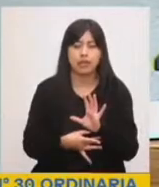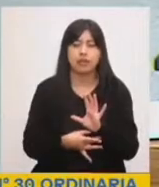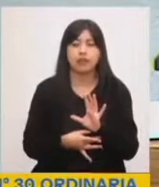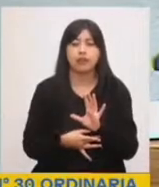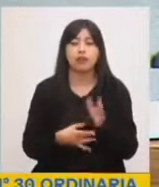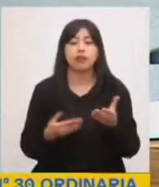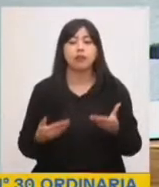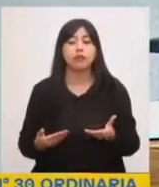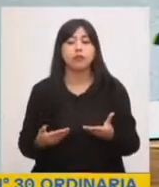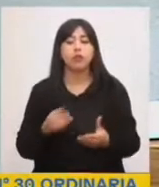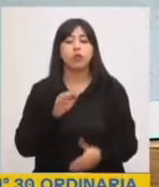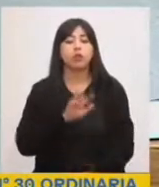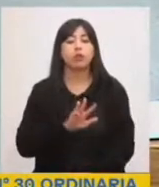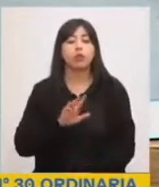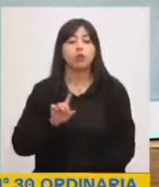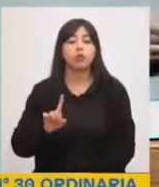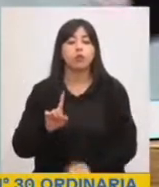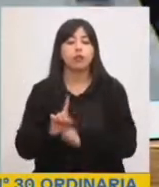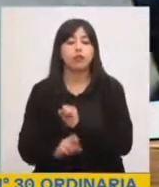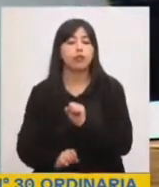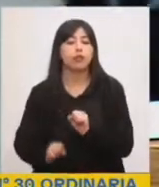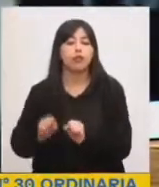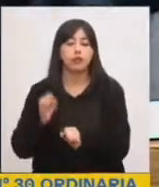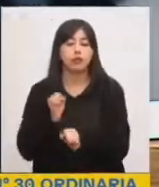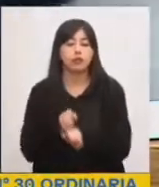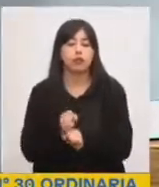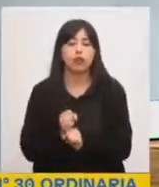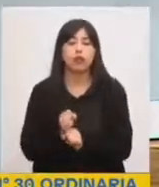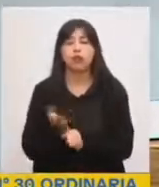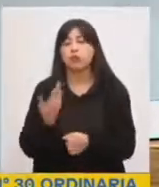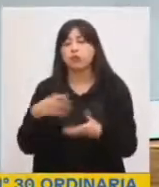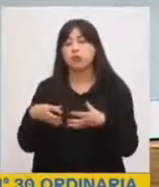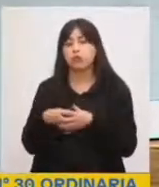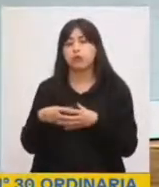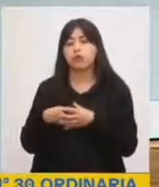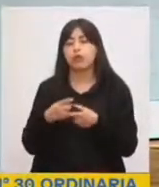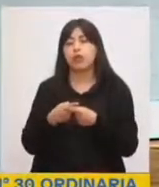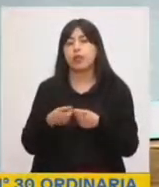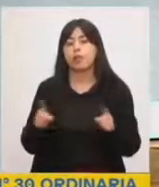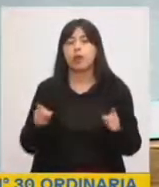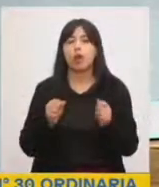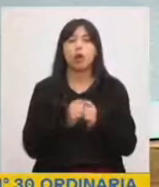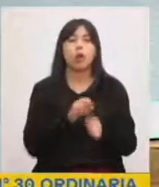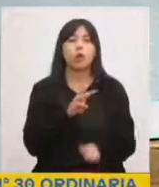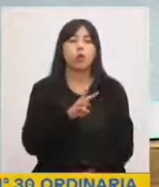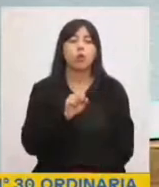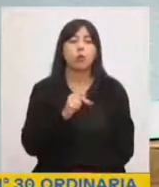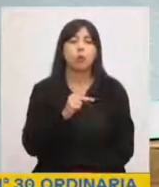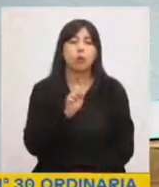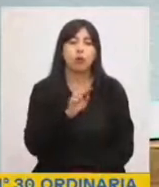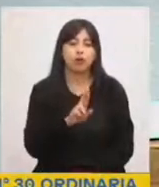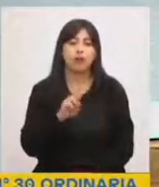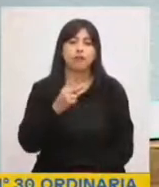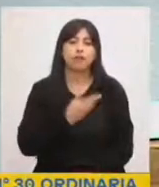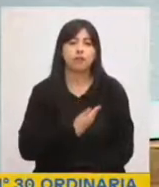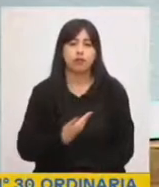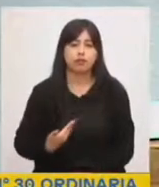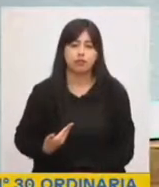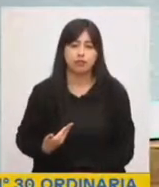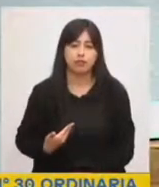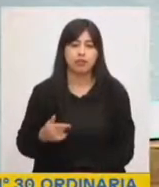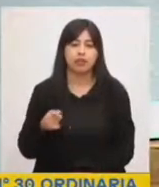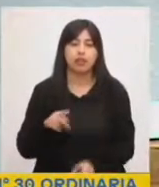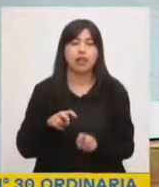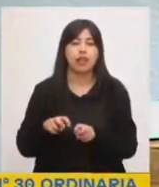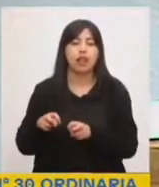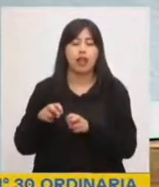en este 91 aniversario, como bancada de demócratas junto al senador Matías Walker, vicepresidente de este Senado, no solo